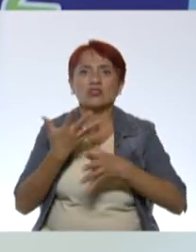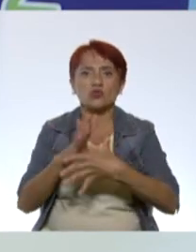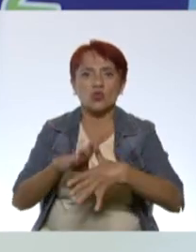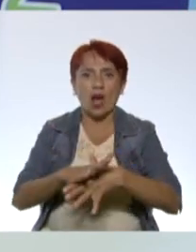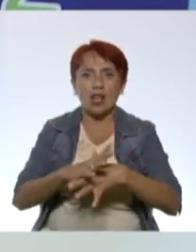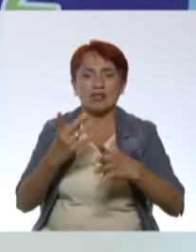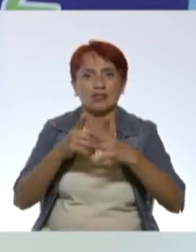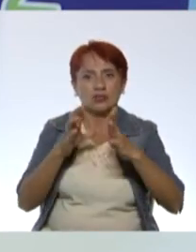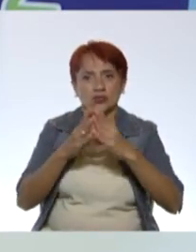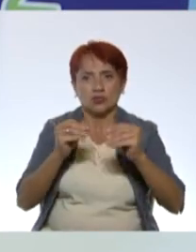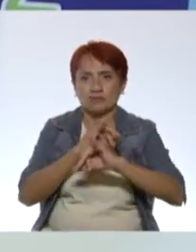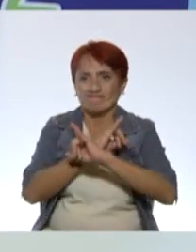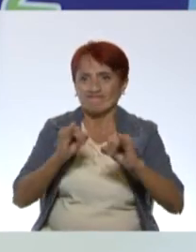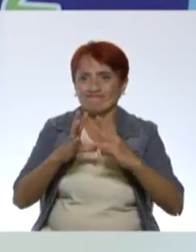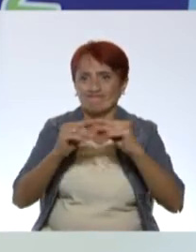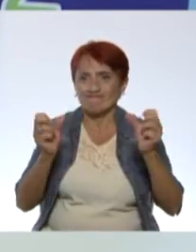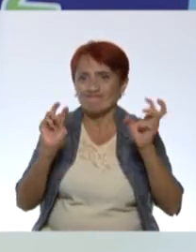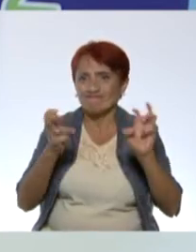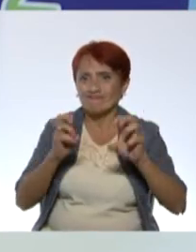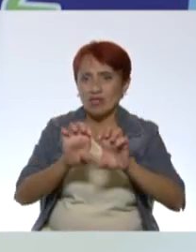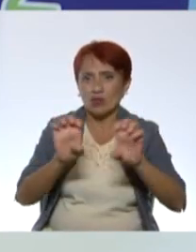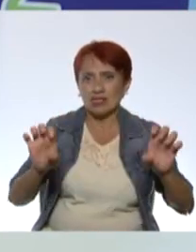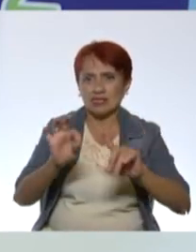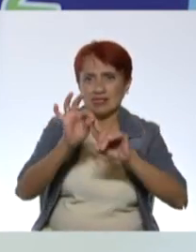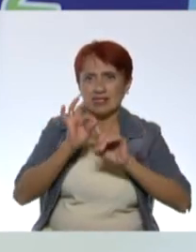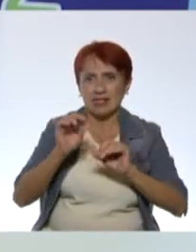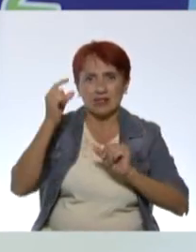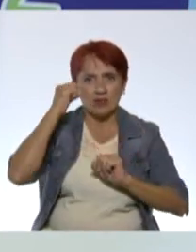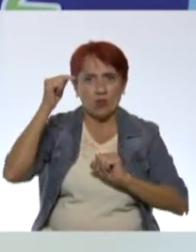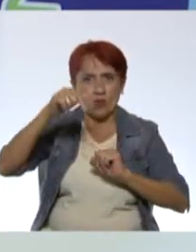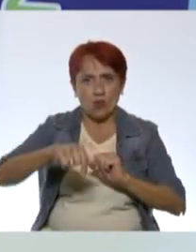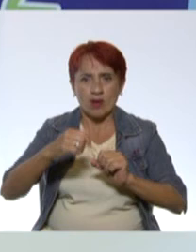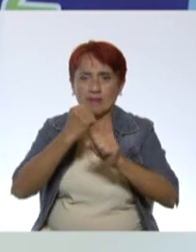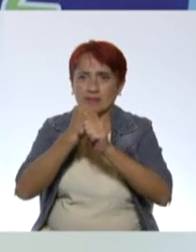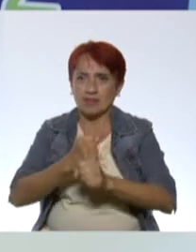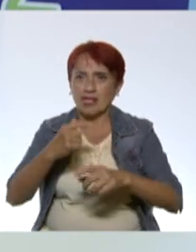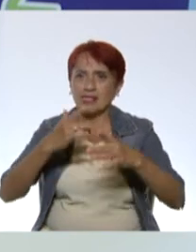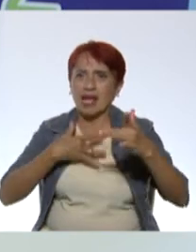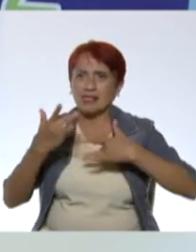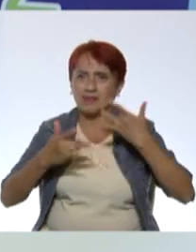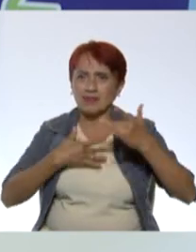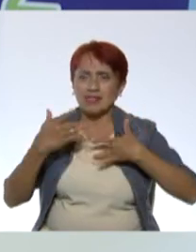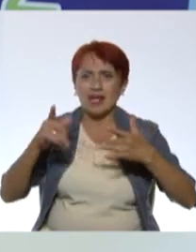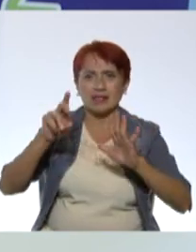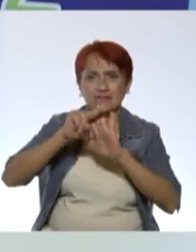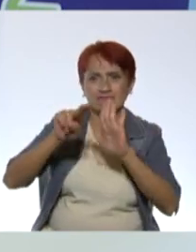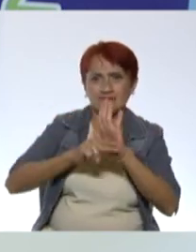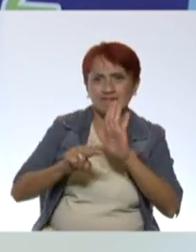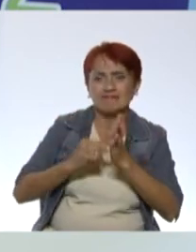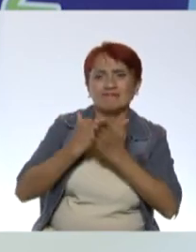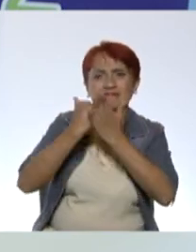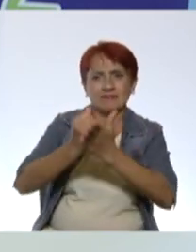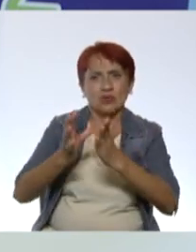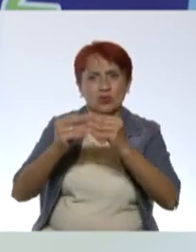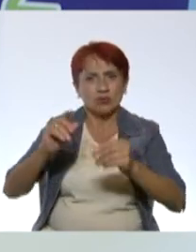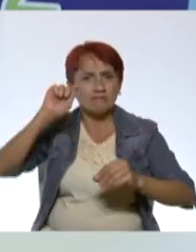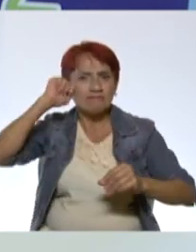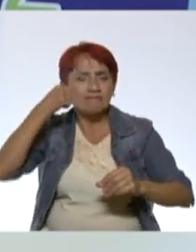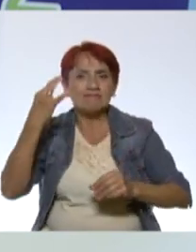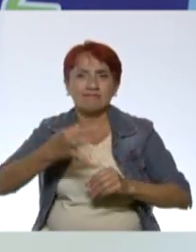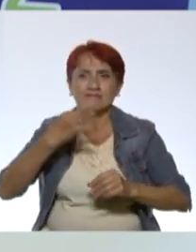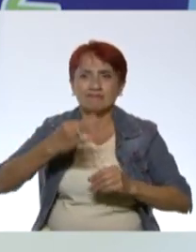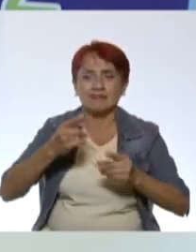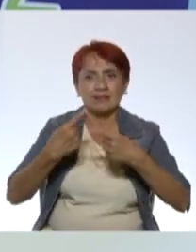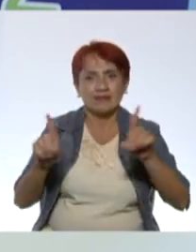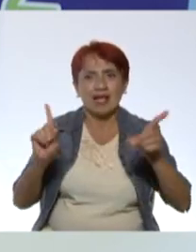sexual. Así hemos llegado al final del segmento de Educación Especial por el día de hoy. Esperamos que estas orientaciones sean de ayuda y, por supuesto,